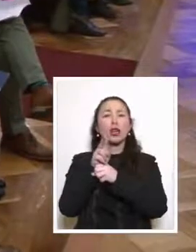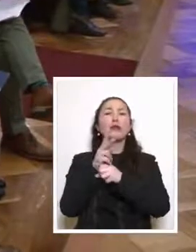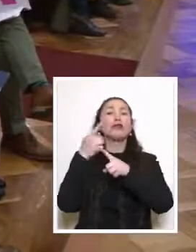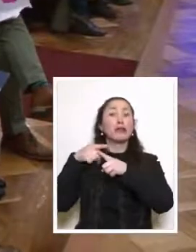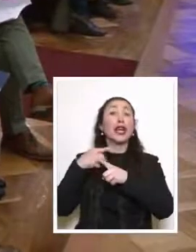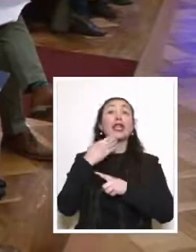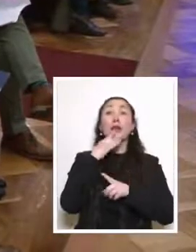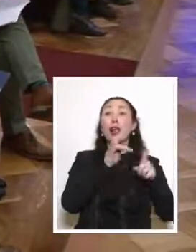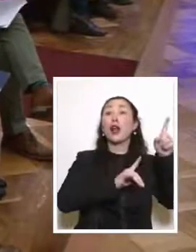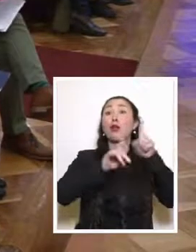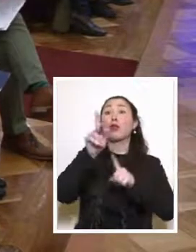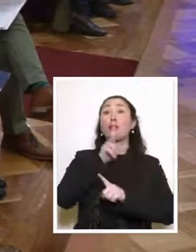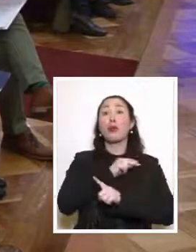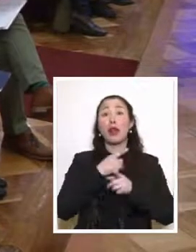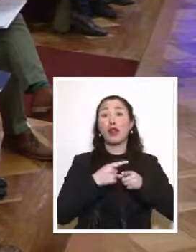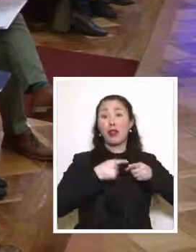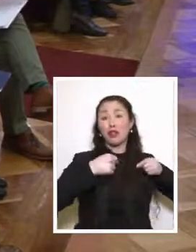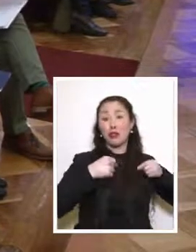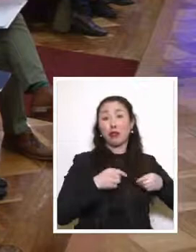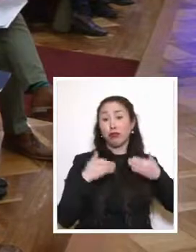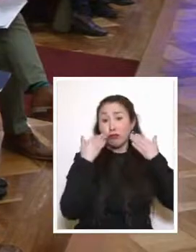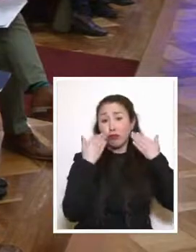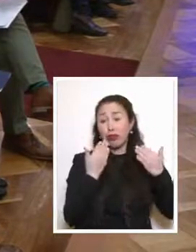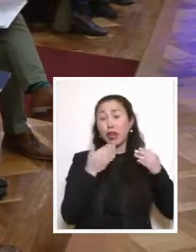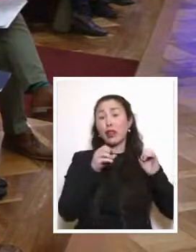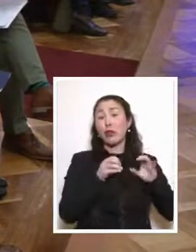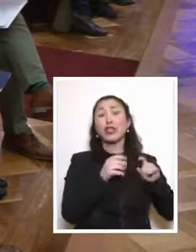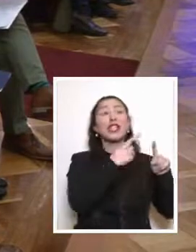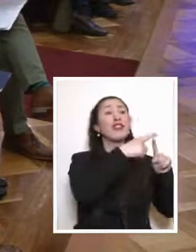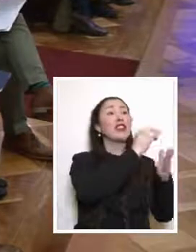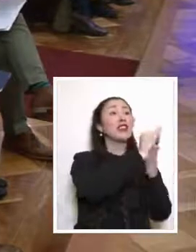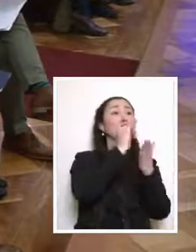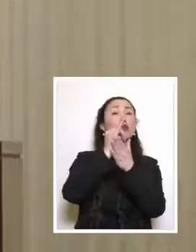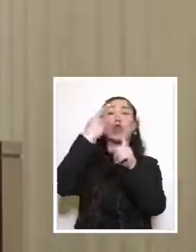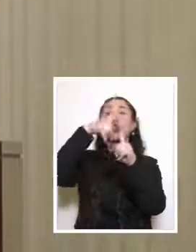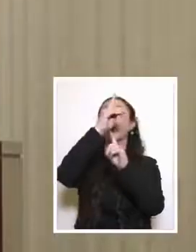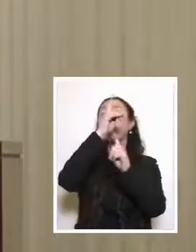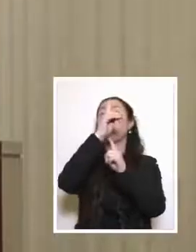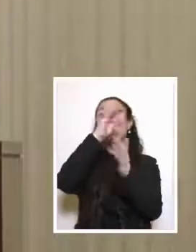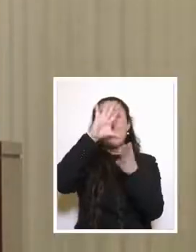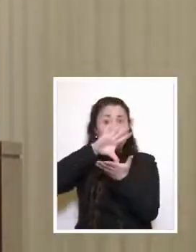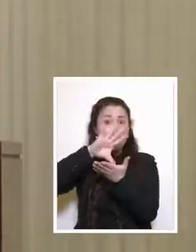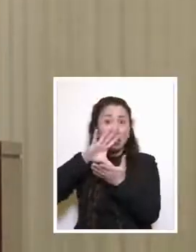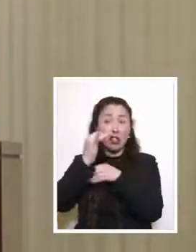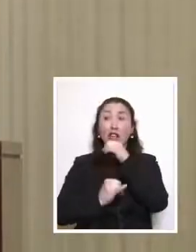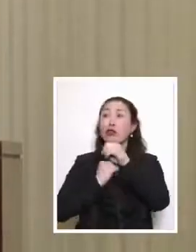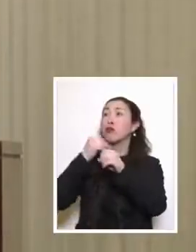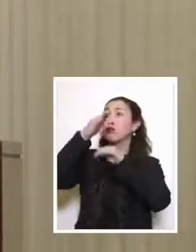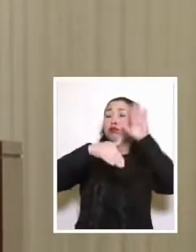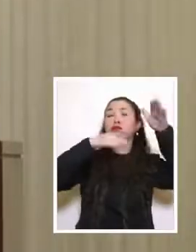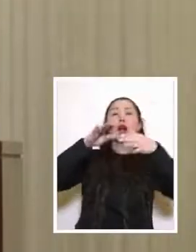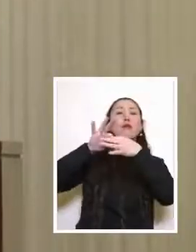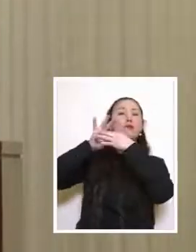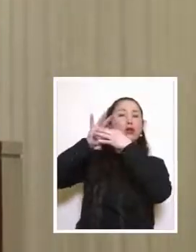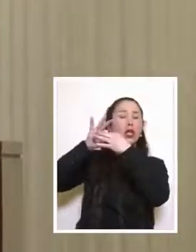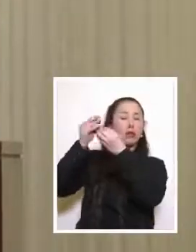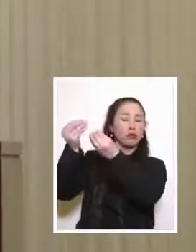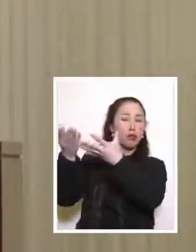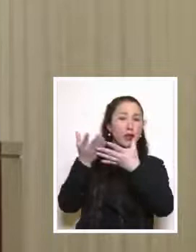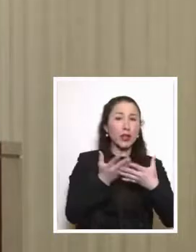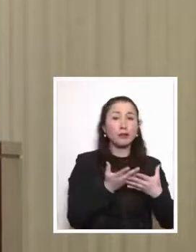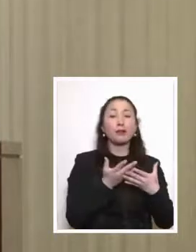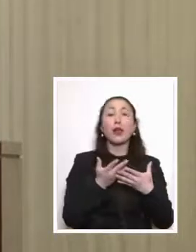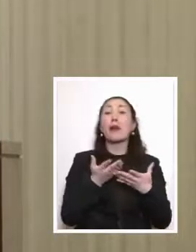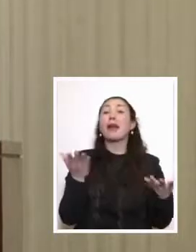educación también, bienvenidas y bienvenidos. A las instituciones internacionales, OEI, Organización de Estados Iberoamericanos